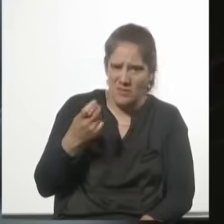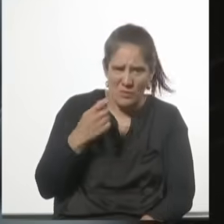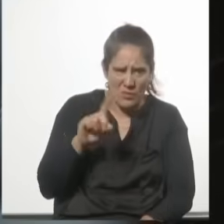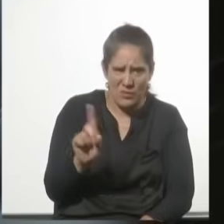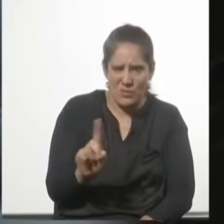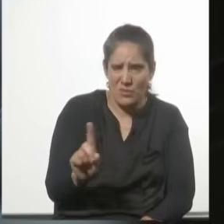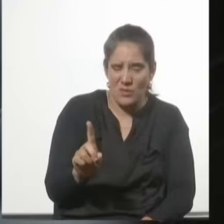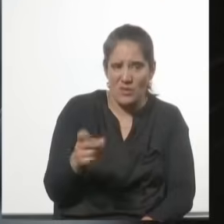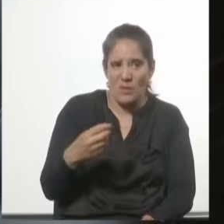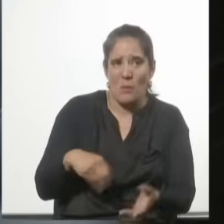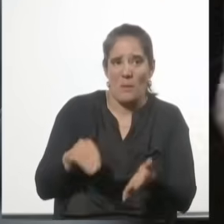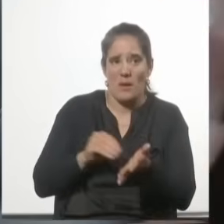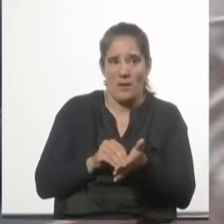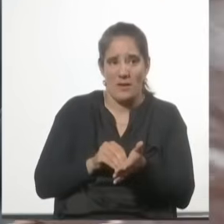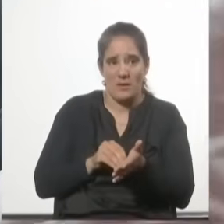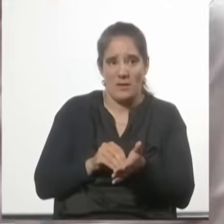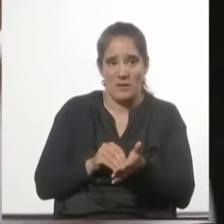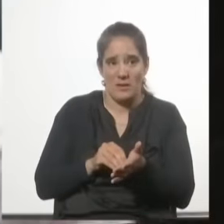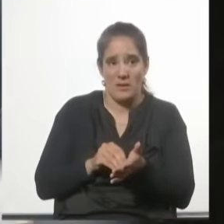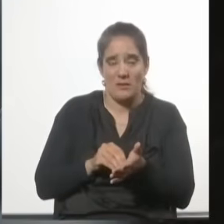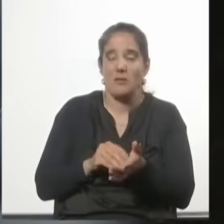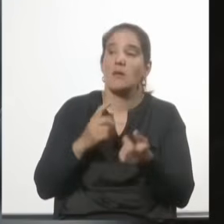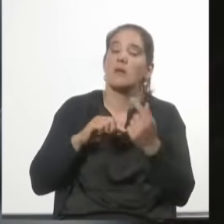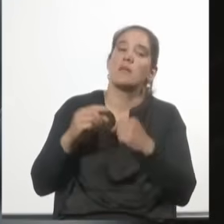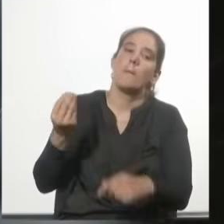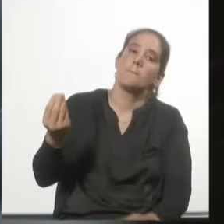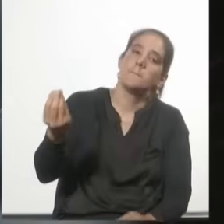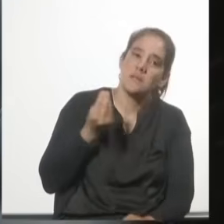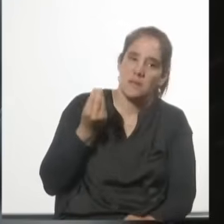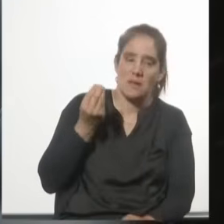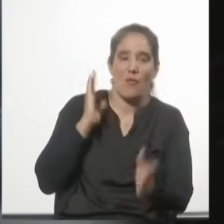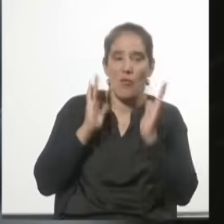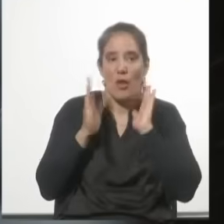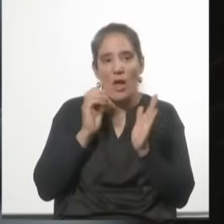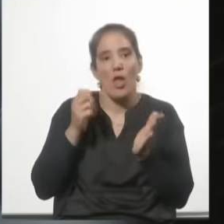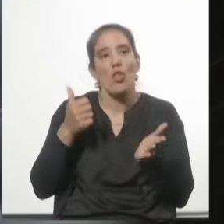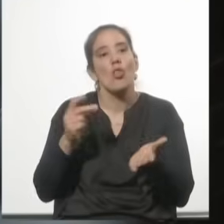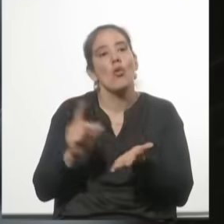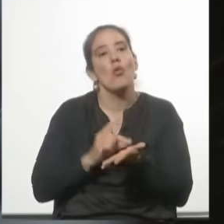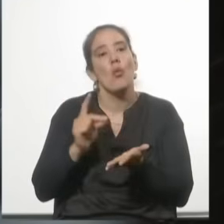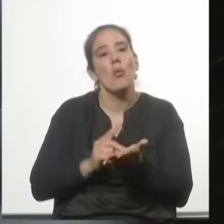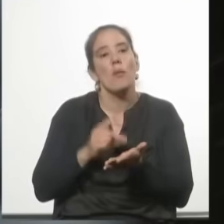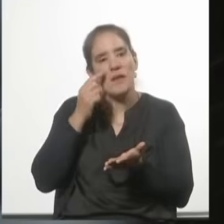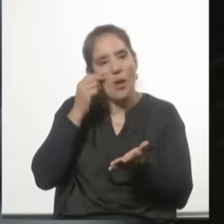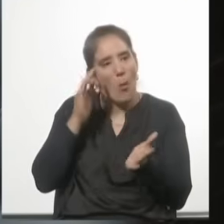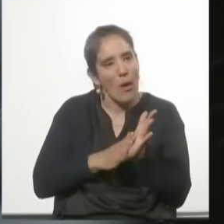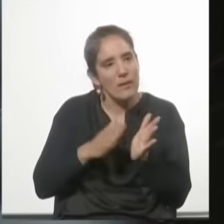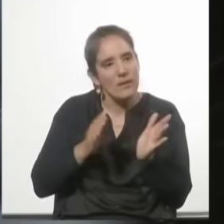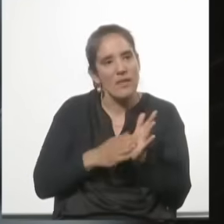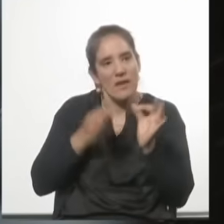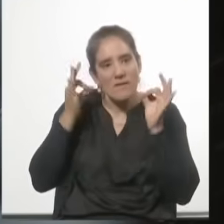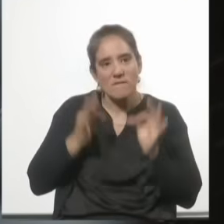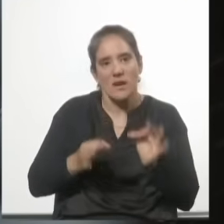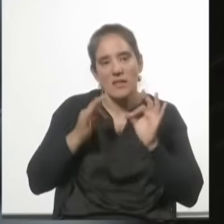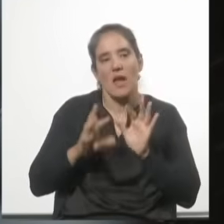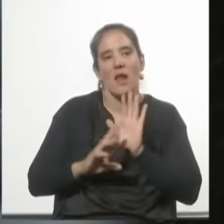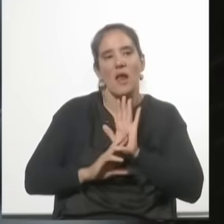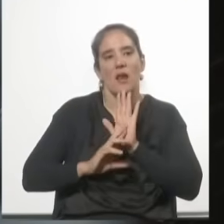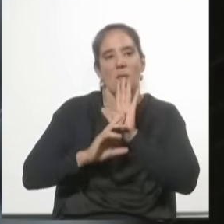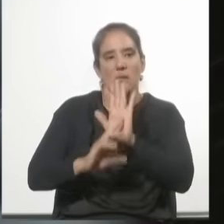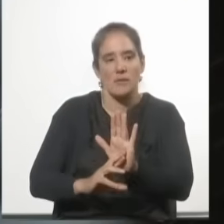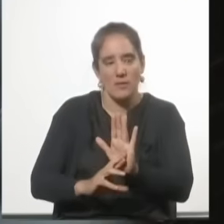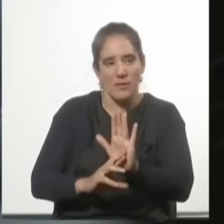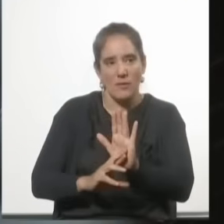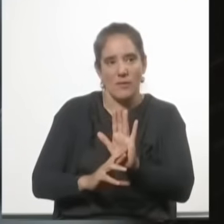acreditar la representación y le indica que se presente ante el notario con los documentos que acrediten fehacientemente su representación por